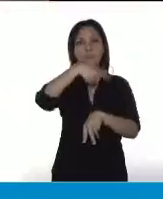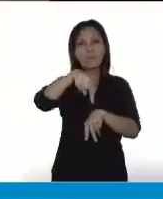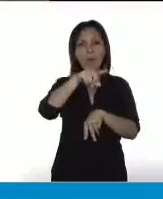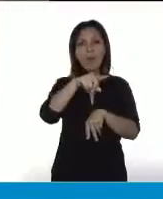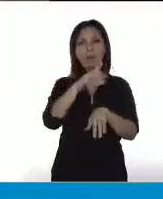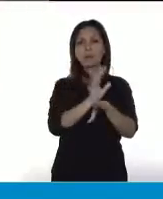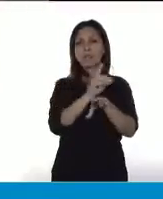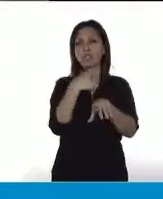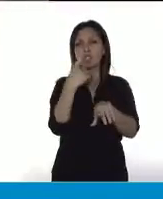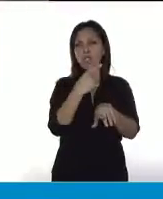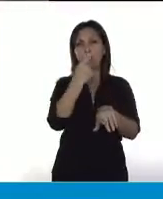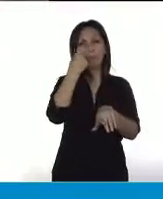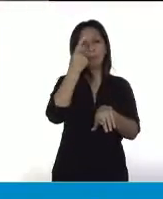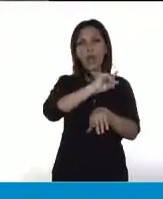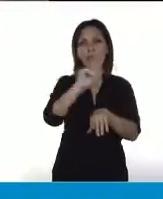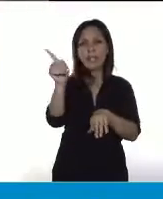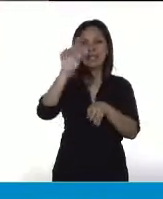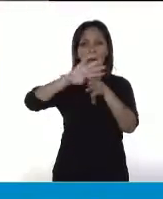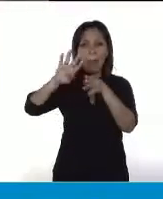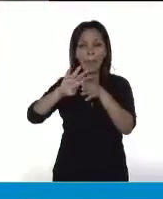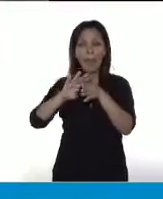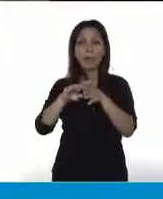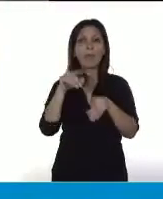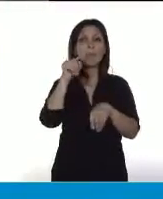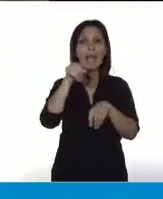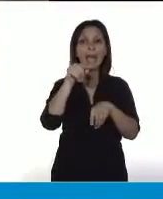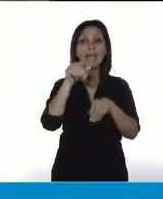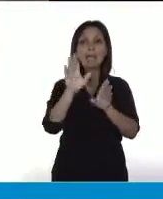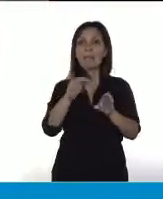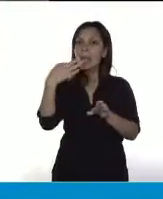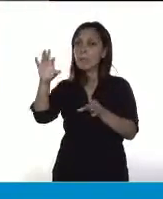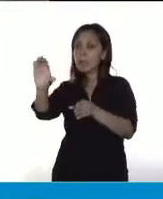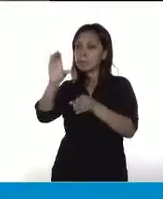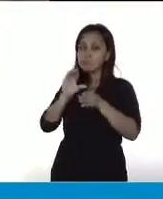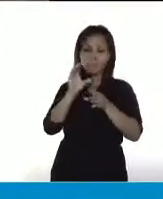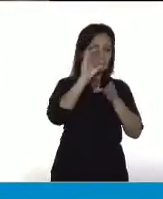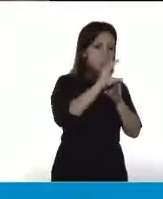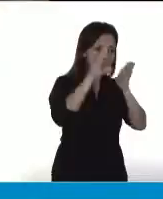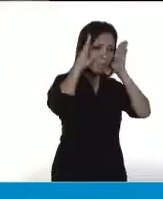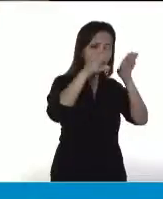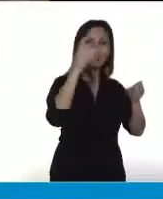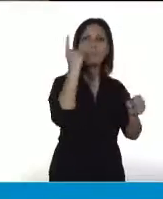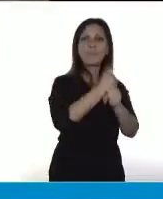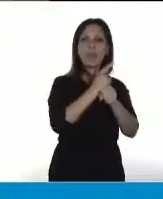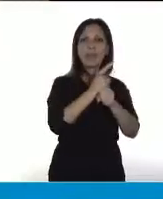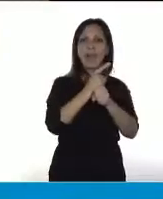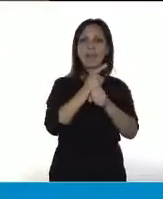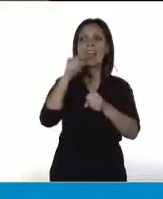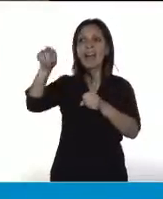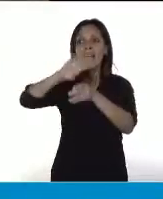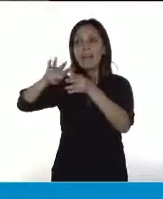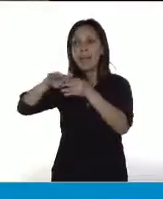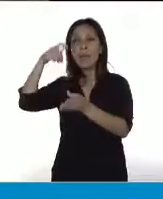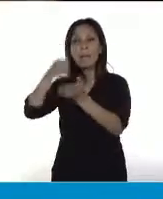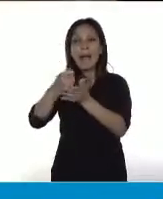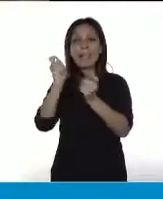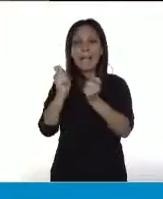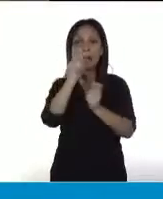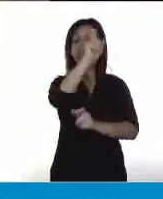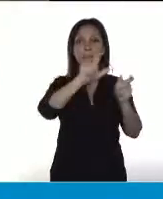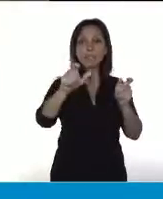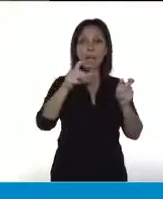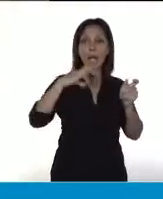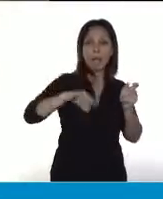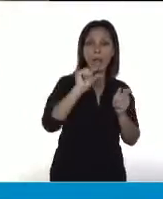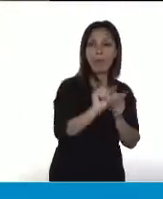porque es el punto de partida para poder invertir las prioridades y obviamente que esta crisis no la paguen los que menos tienen, sino que la tienen